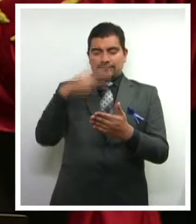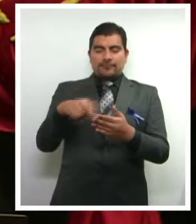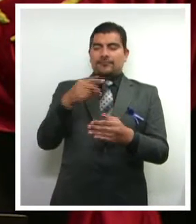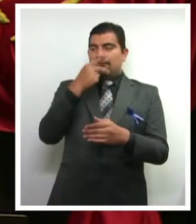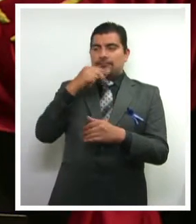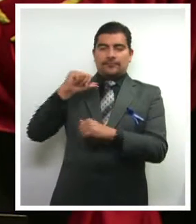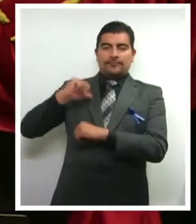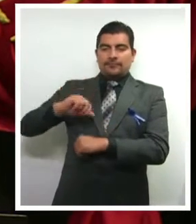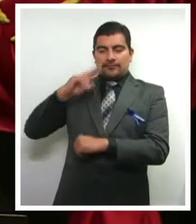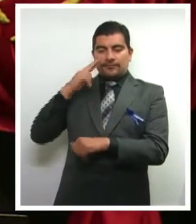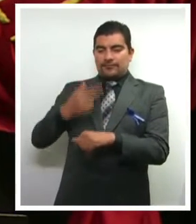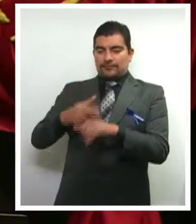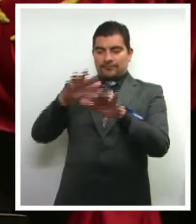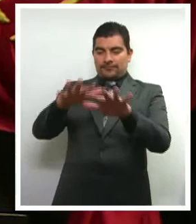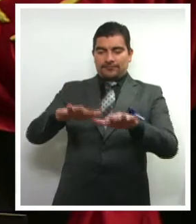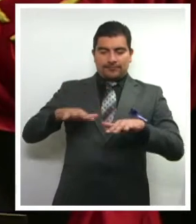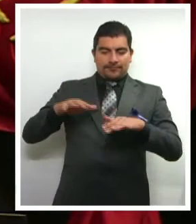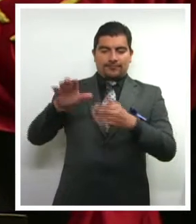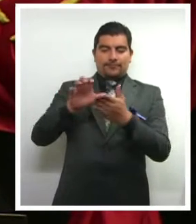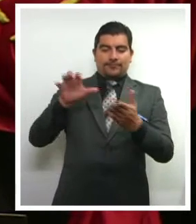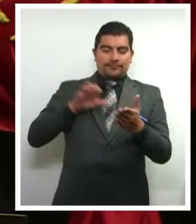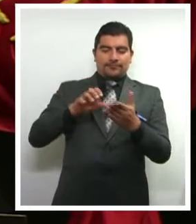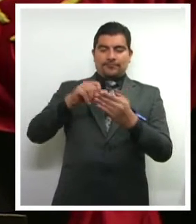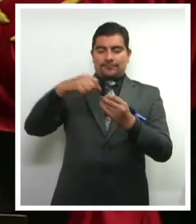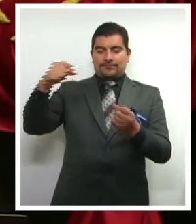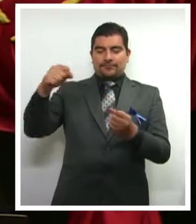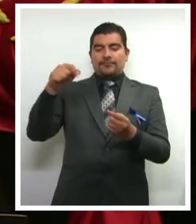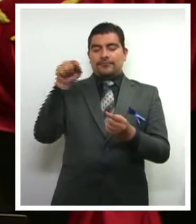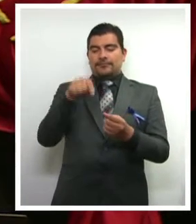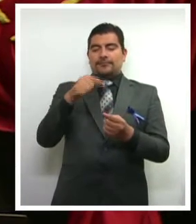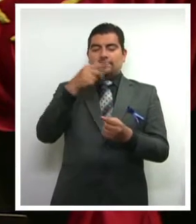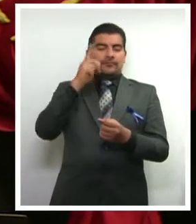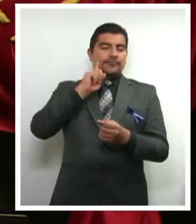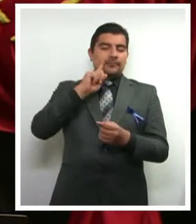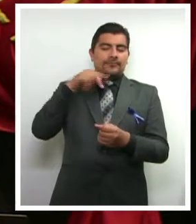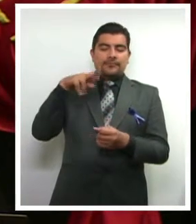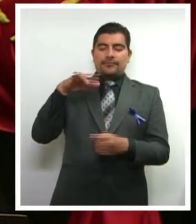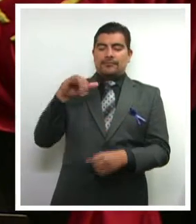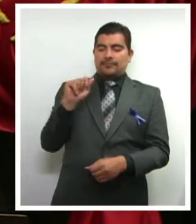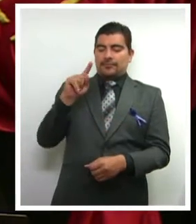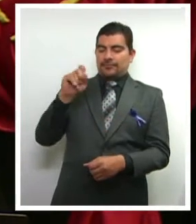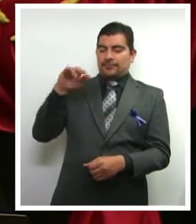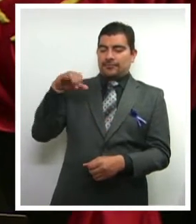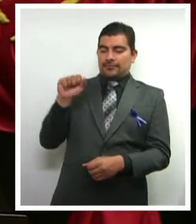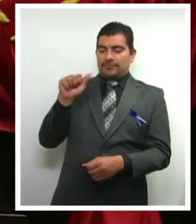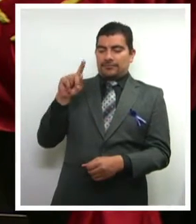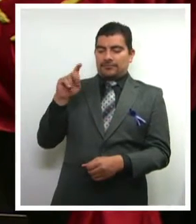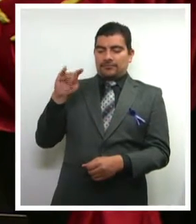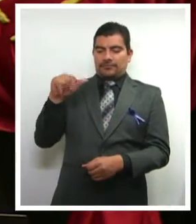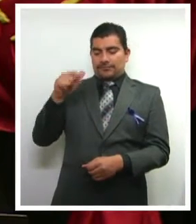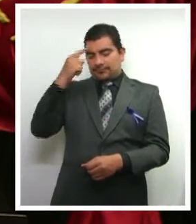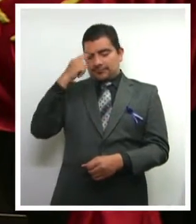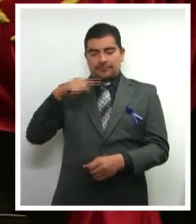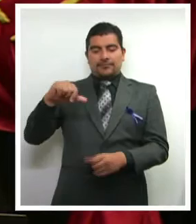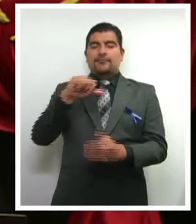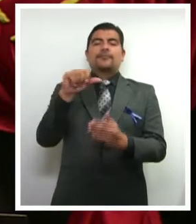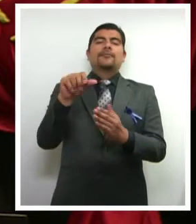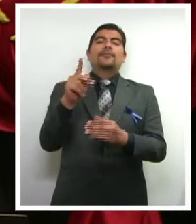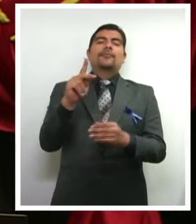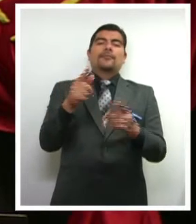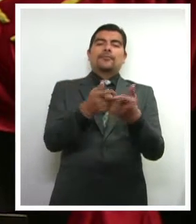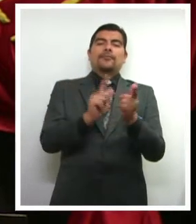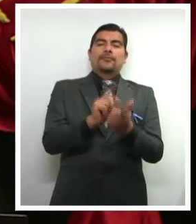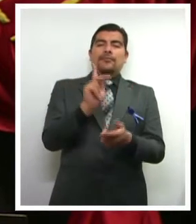de la constituyente María Teresa Gómez Mont y Ureta del Grupo Parlamentario del Partido Acción Nacional.